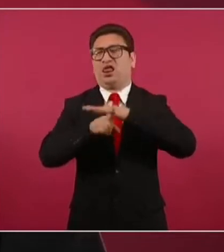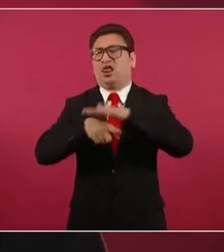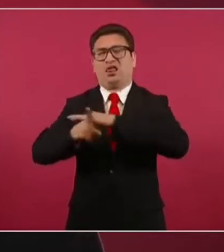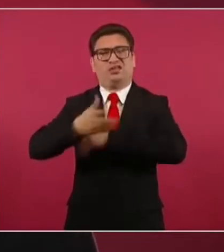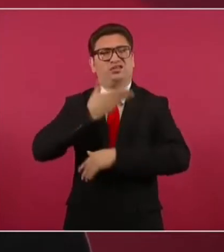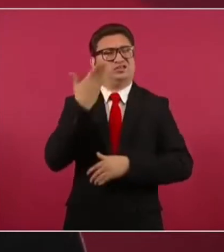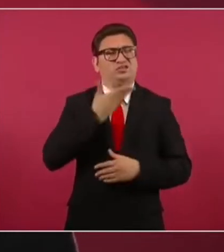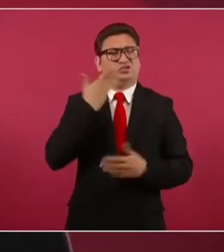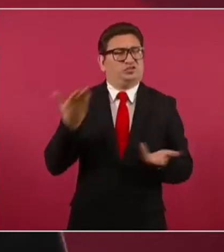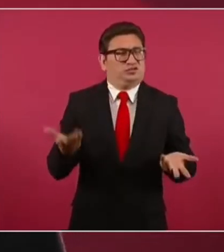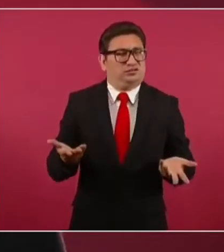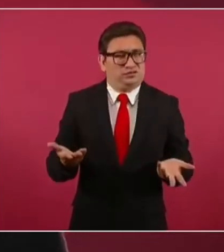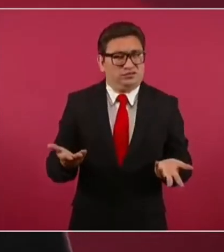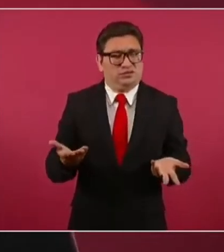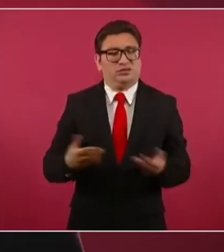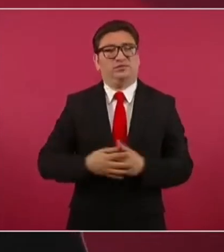¿Cómo van